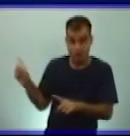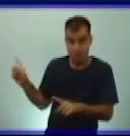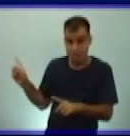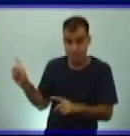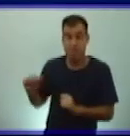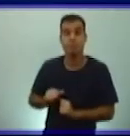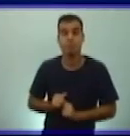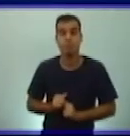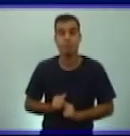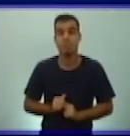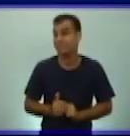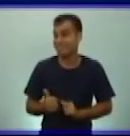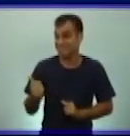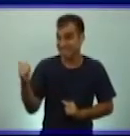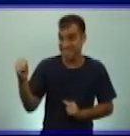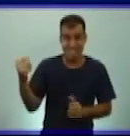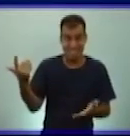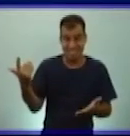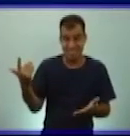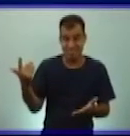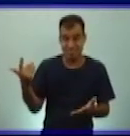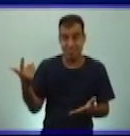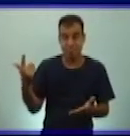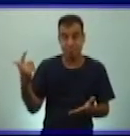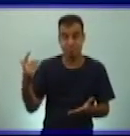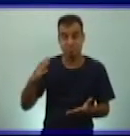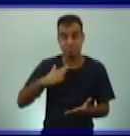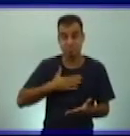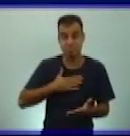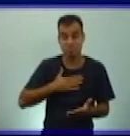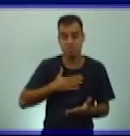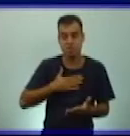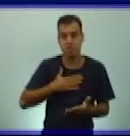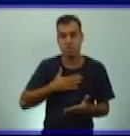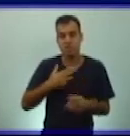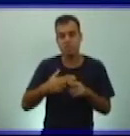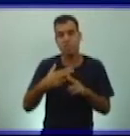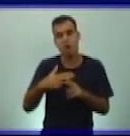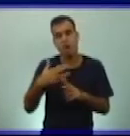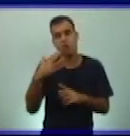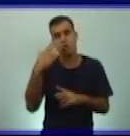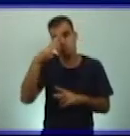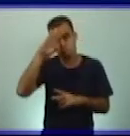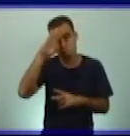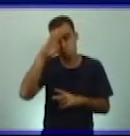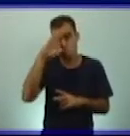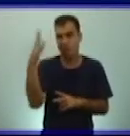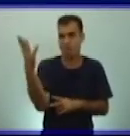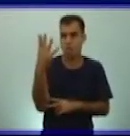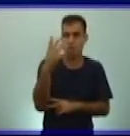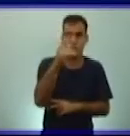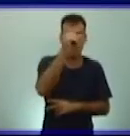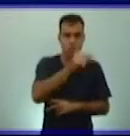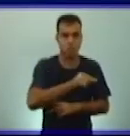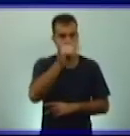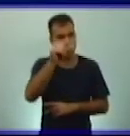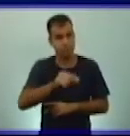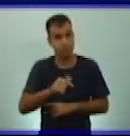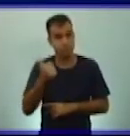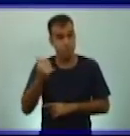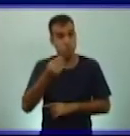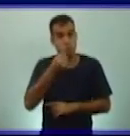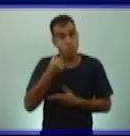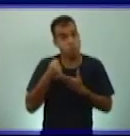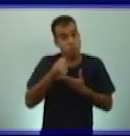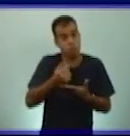El archipiélago cubano, de su colección Cuba, la naturaleza y el hombre, que puede ser también utilizado como bibliografía auxiliar